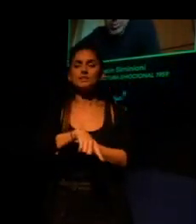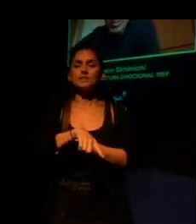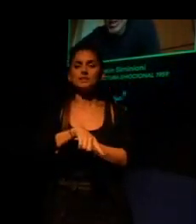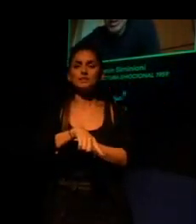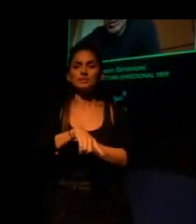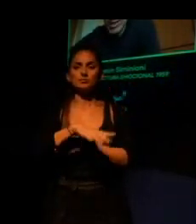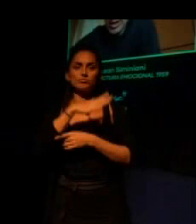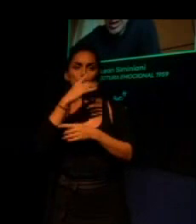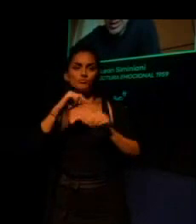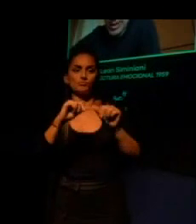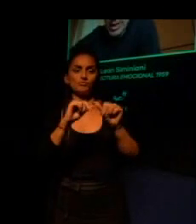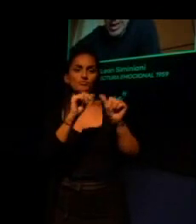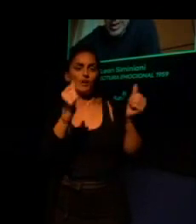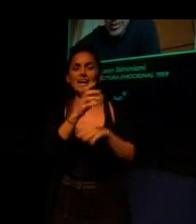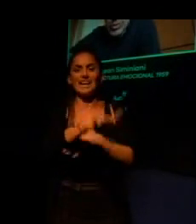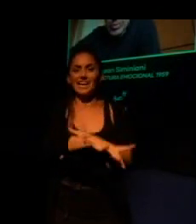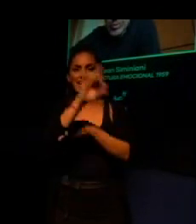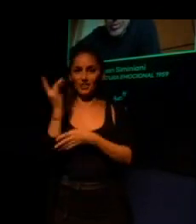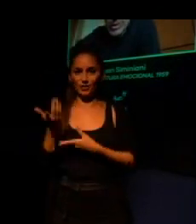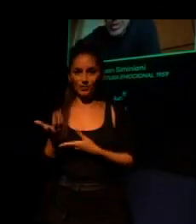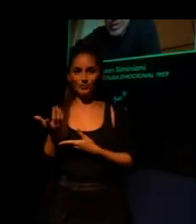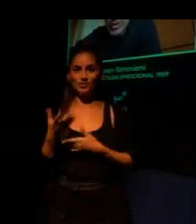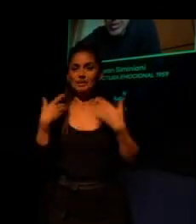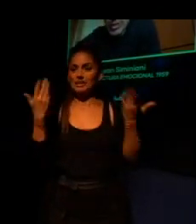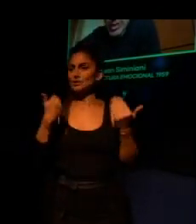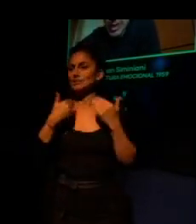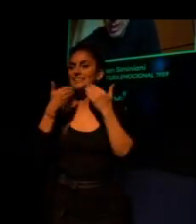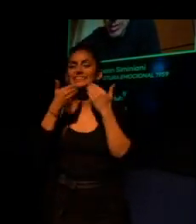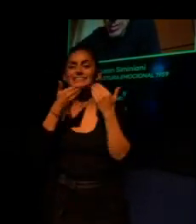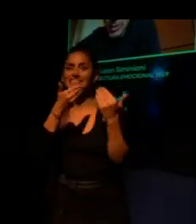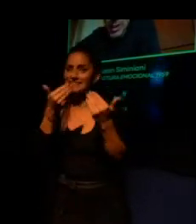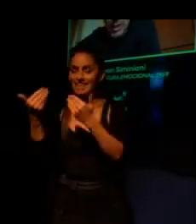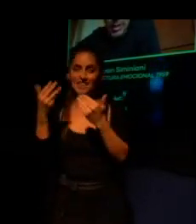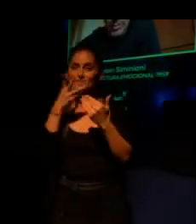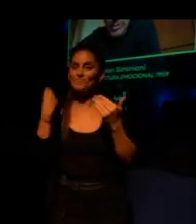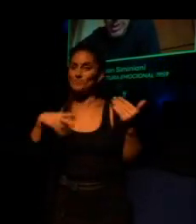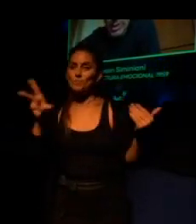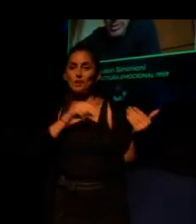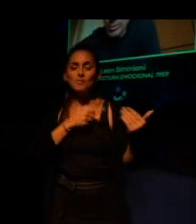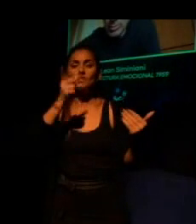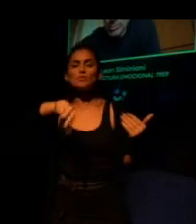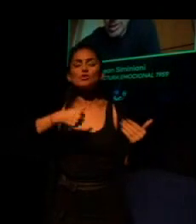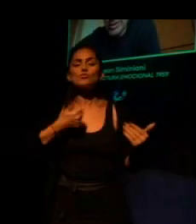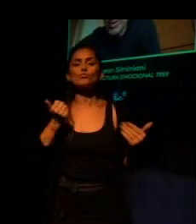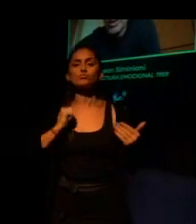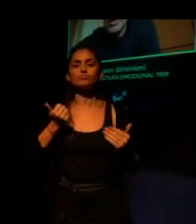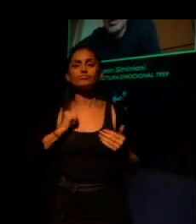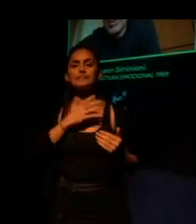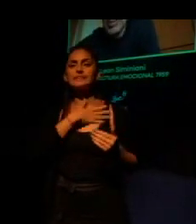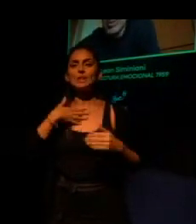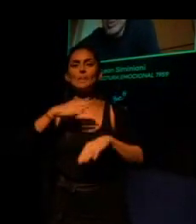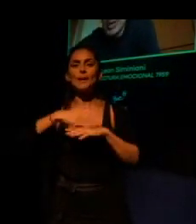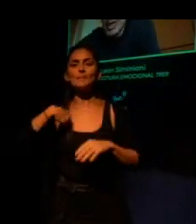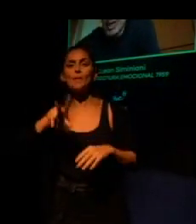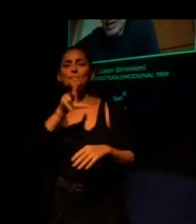en sus palmarés. Así es que agradezco profundamente al jurado esta distinción y quiero aprovecharlo para dedicar este